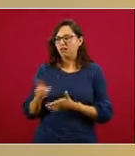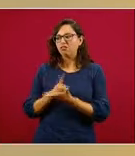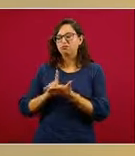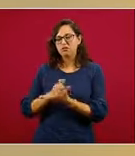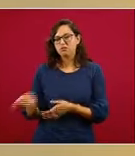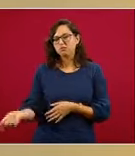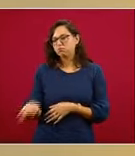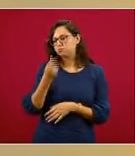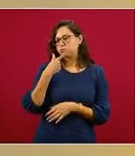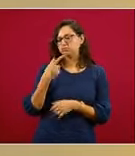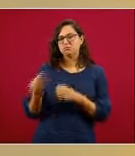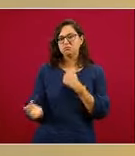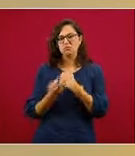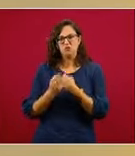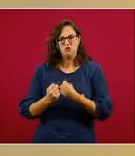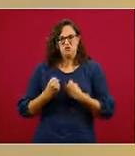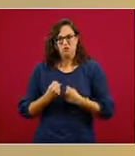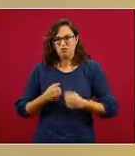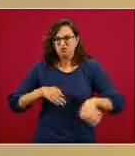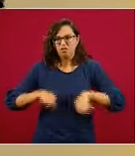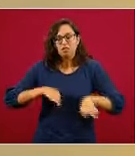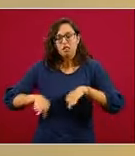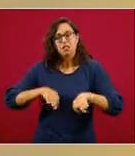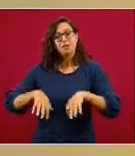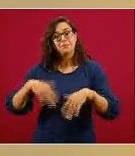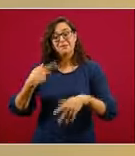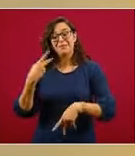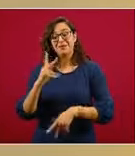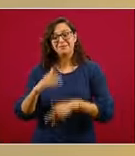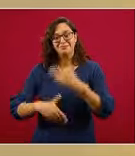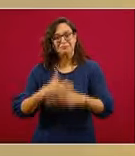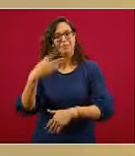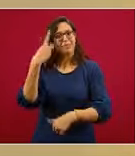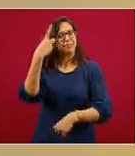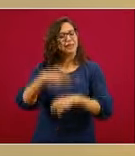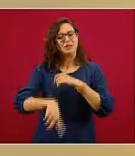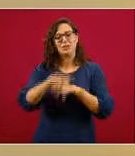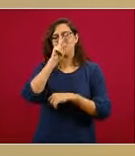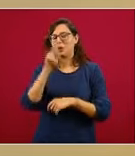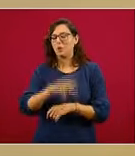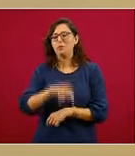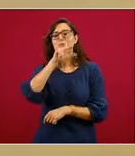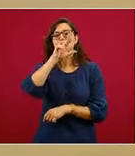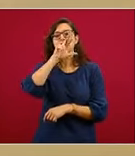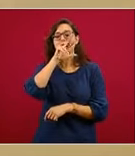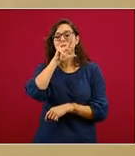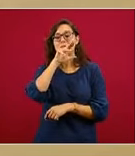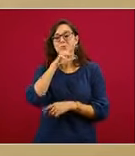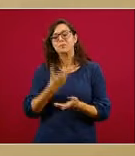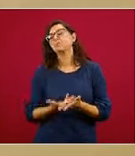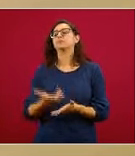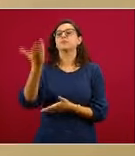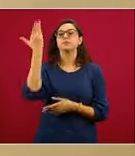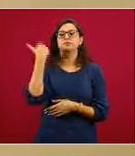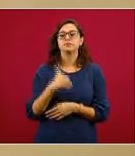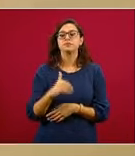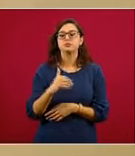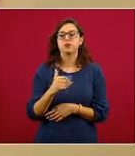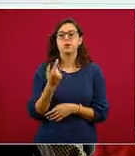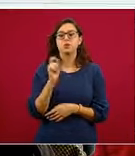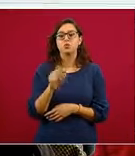metanfetaminas y preocupa. En el 2002 era 0.1% de la población que había estado en contacto con esta